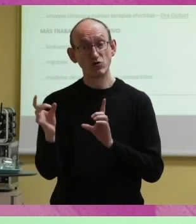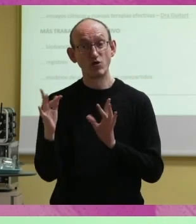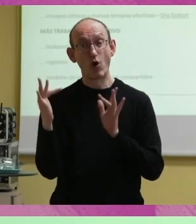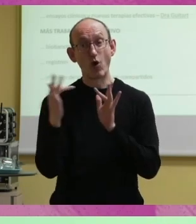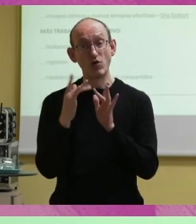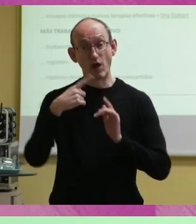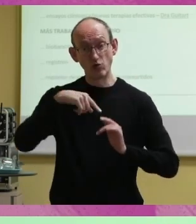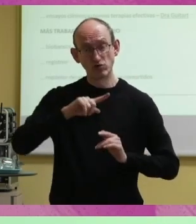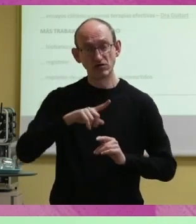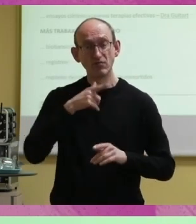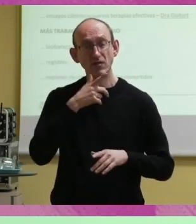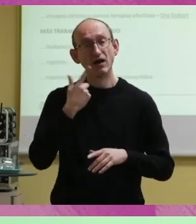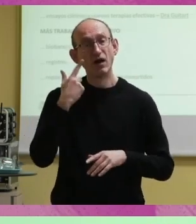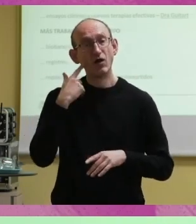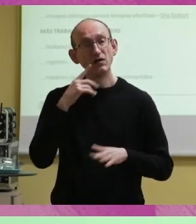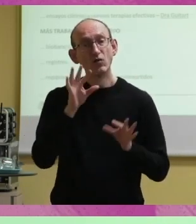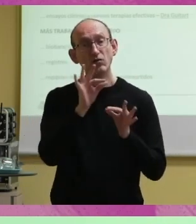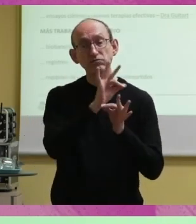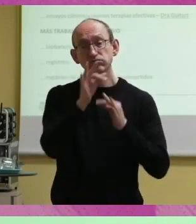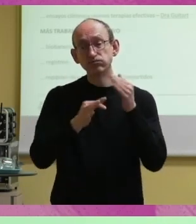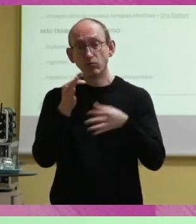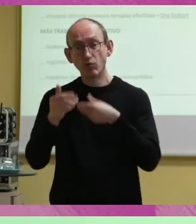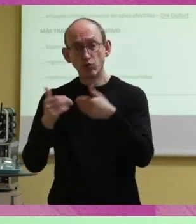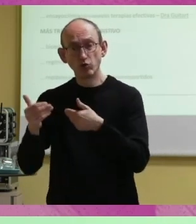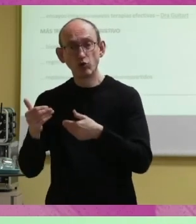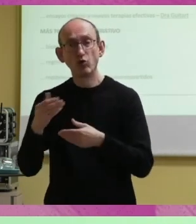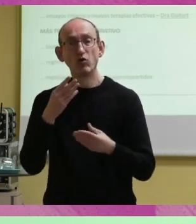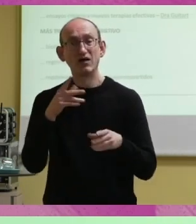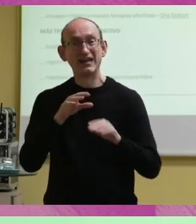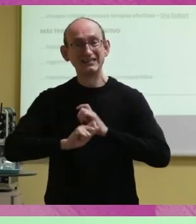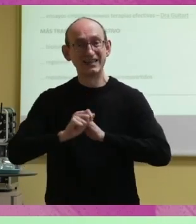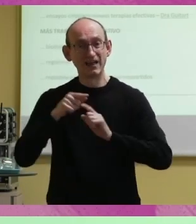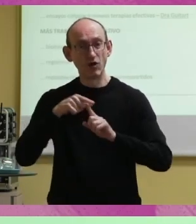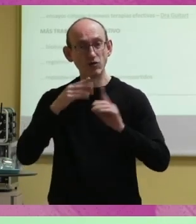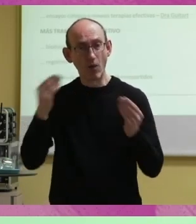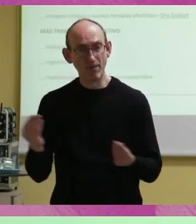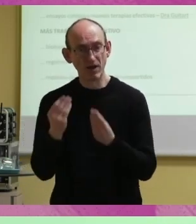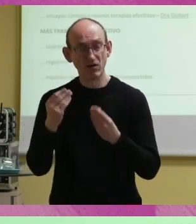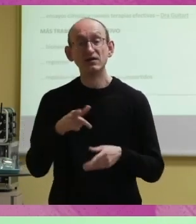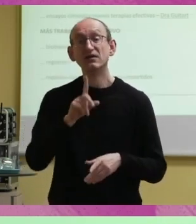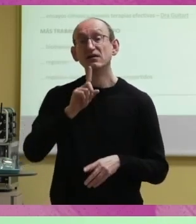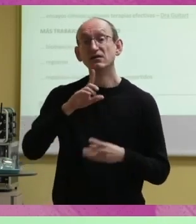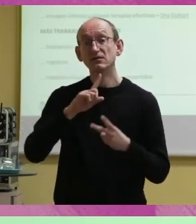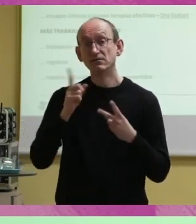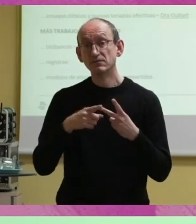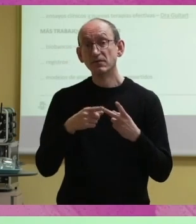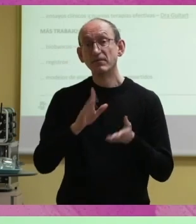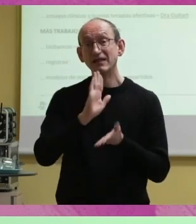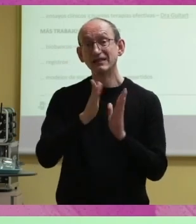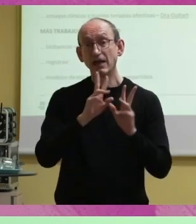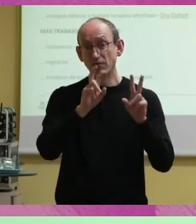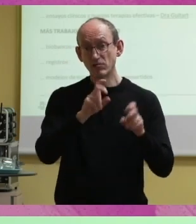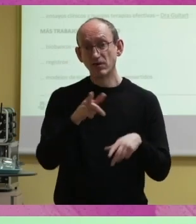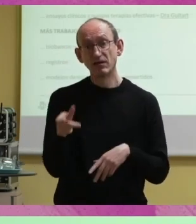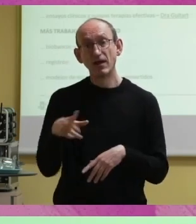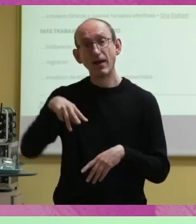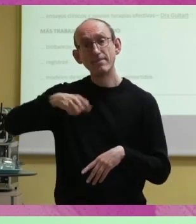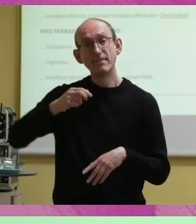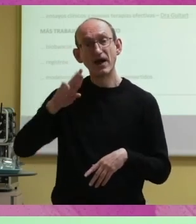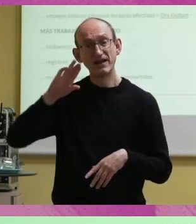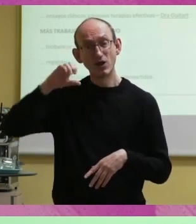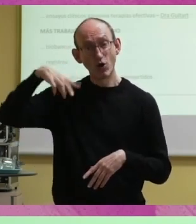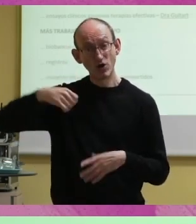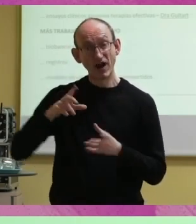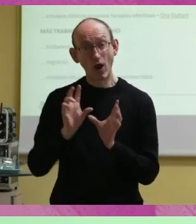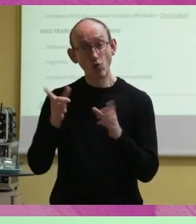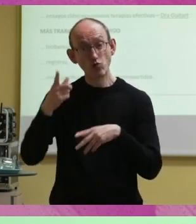de estrategias para mejorar estos circuitos. También de nuevas terapias que es necesario desarrollar, y nos va a hablar Mariona Guitar, también de